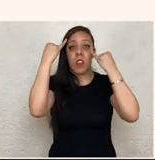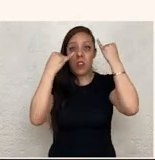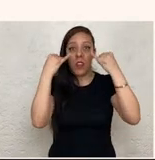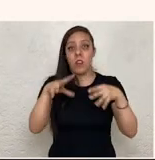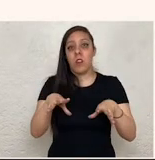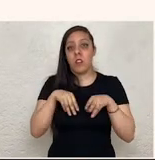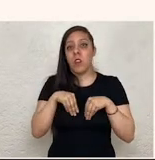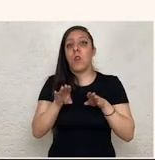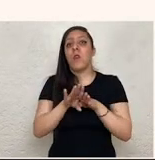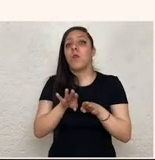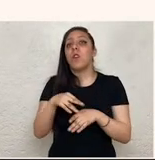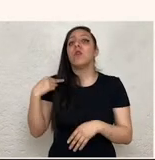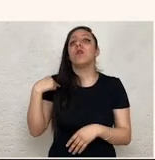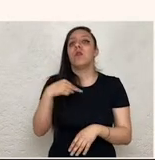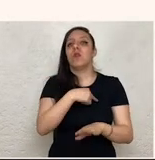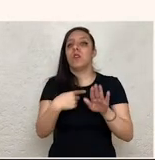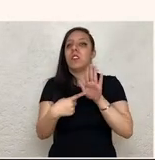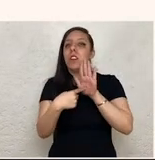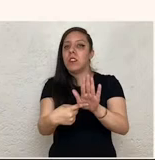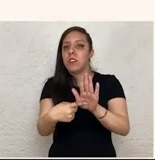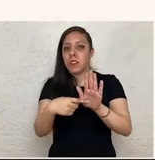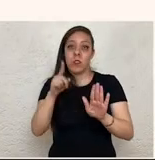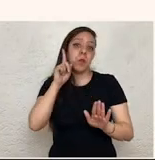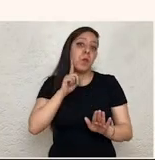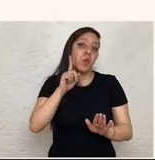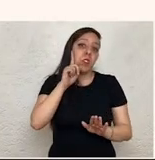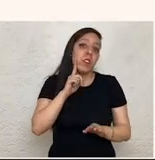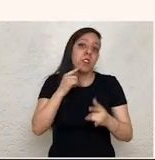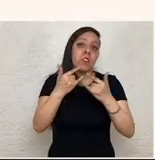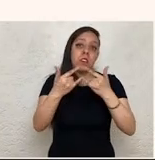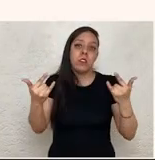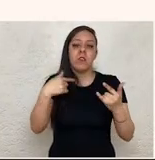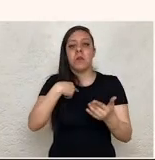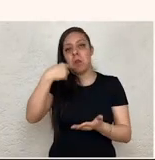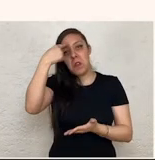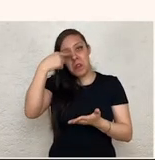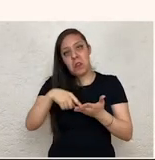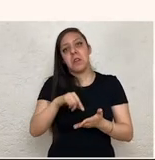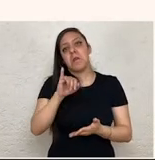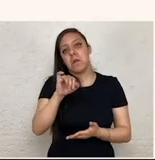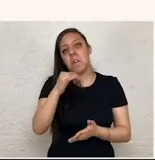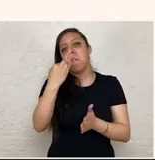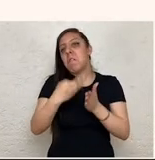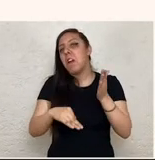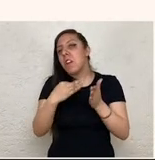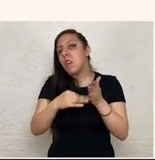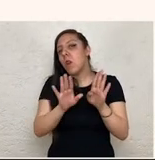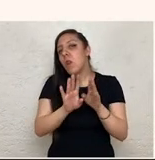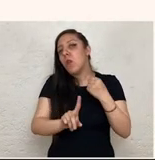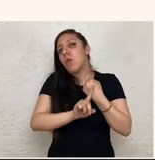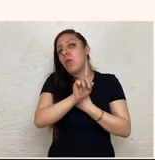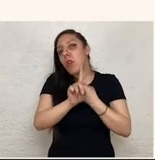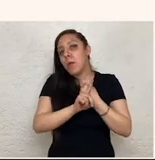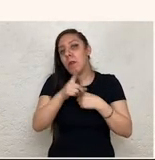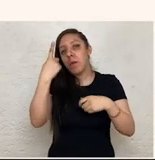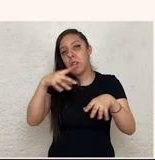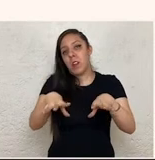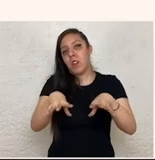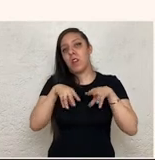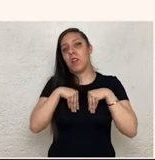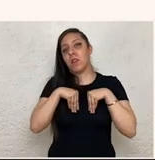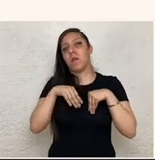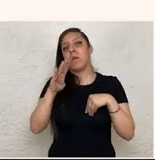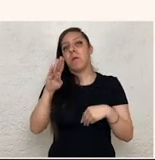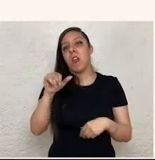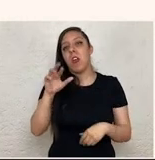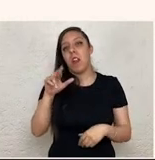estamos interpretando a las mujeres en la historia. Me parece que se nos pasó también, por ejemplo, problematizar el proceso de la conquista, que